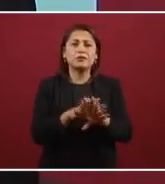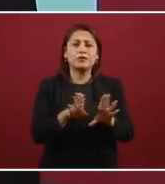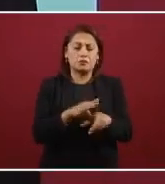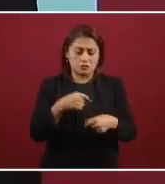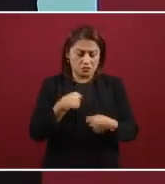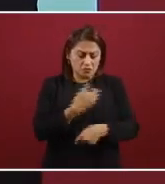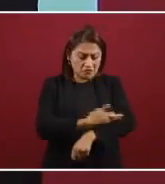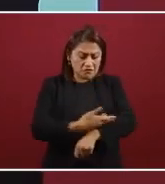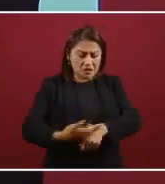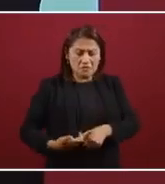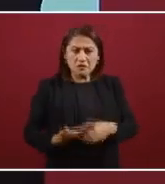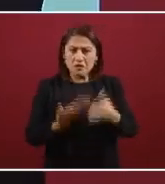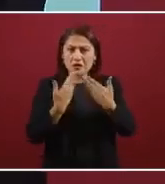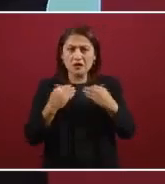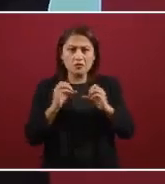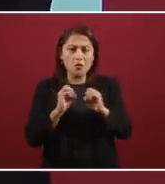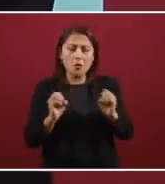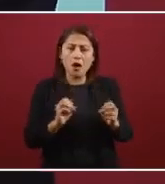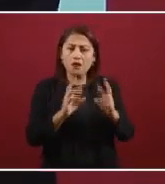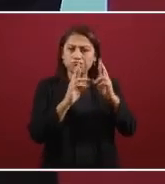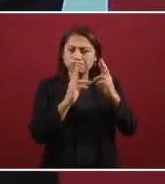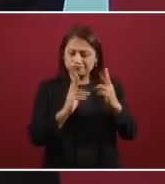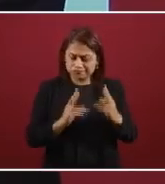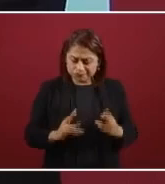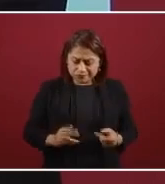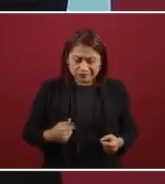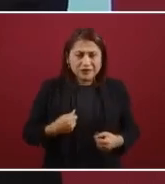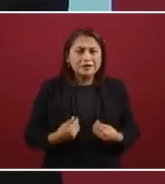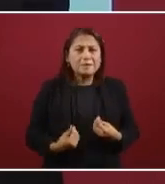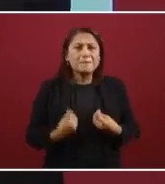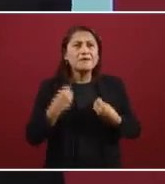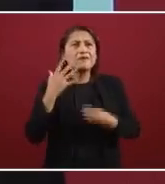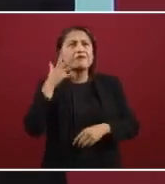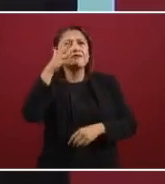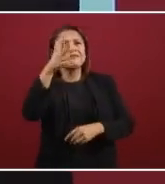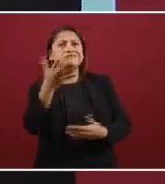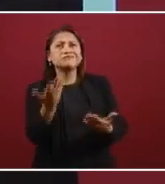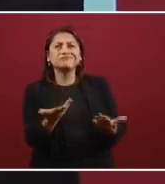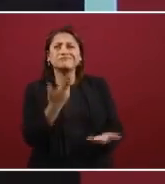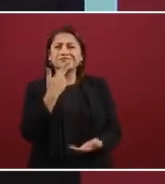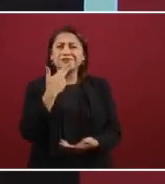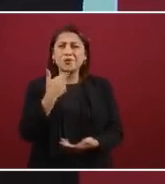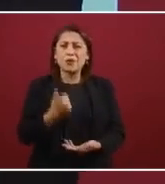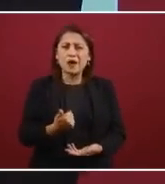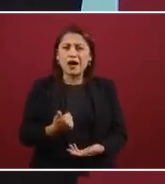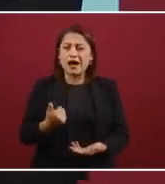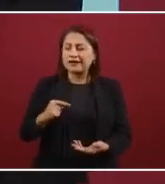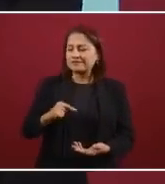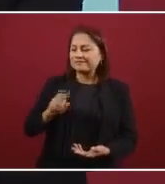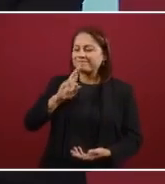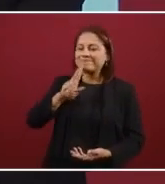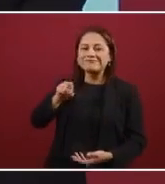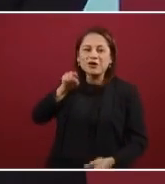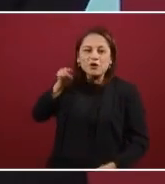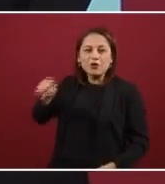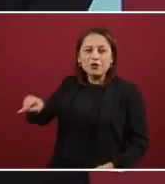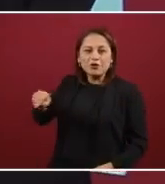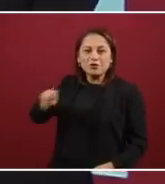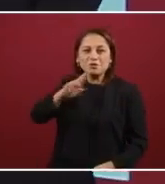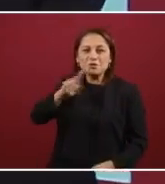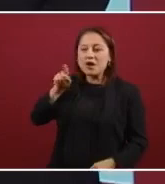pertenencia y de propósito en la vida, con una puerta falsa, un camino hacia